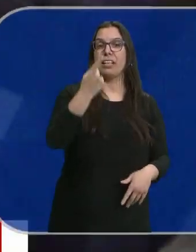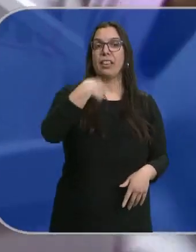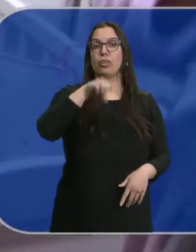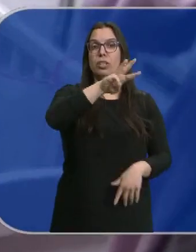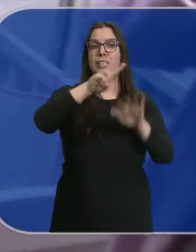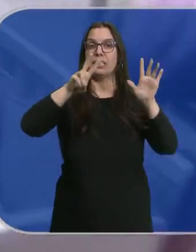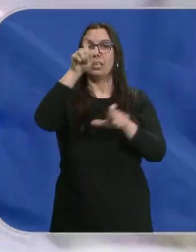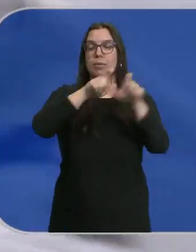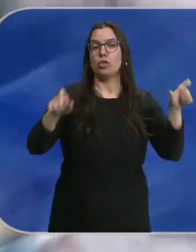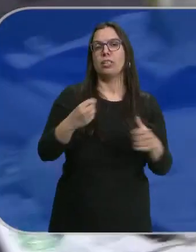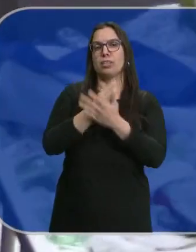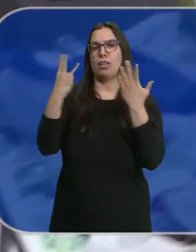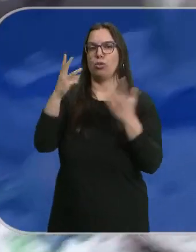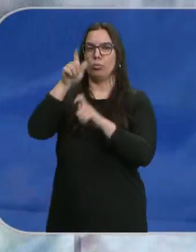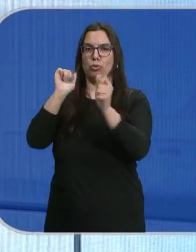18 detenidos.